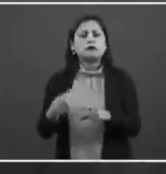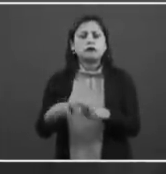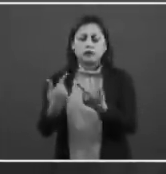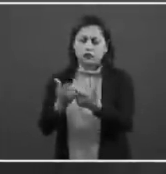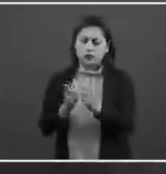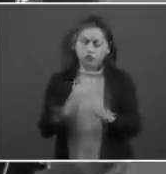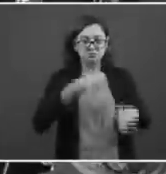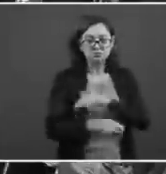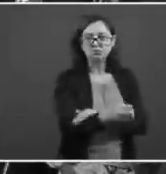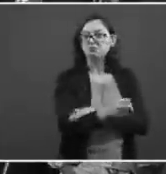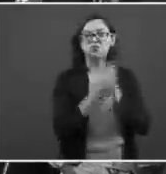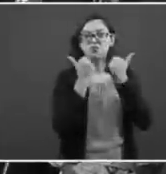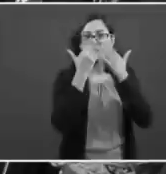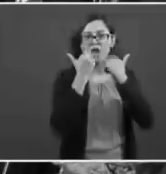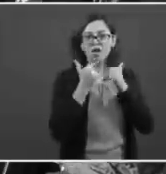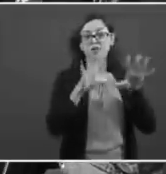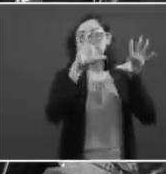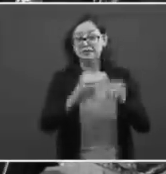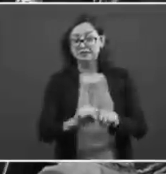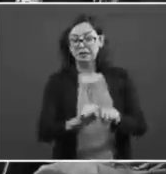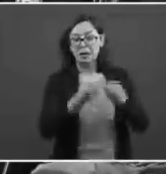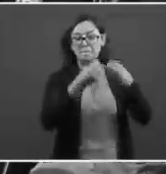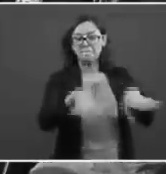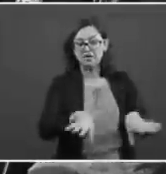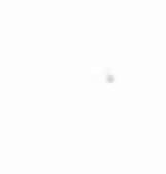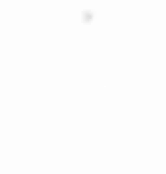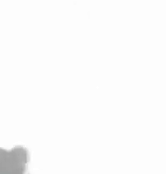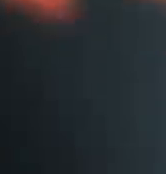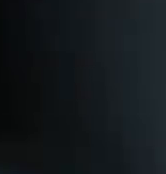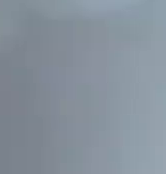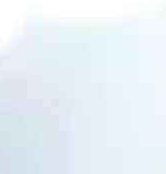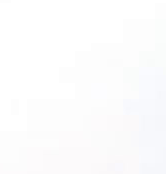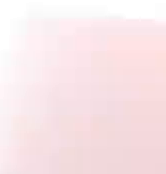por eso es mi pregunta si lo van a detener al señor o vídeo